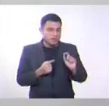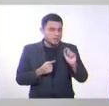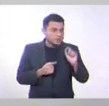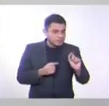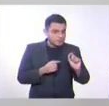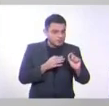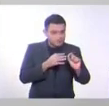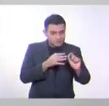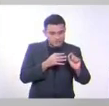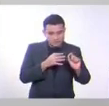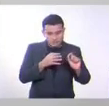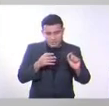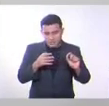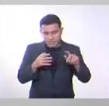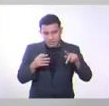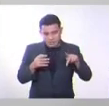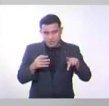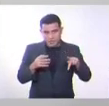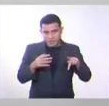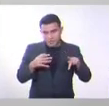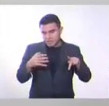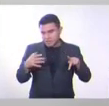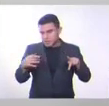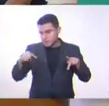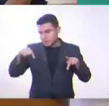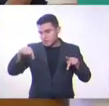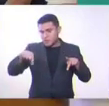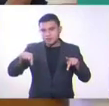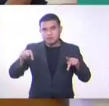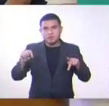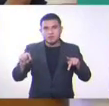del punto P al punto Q.